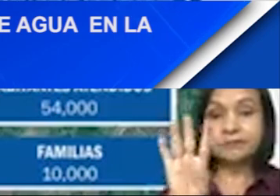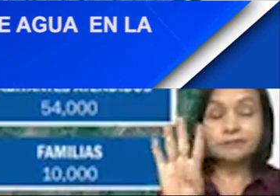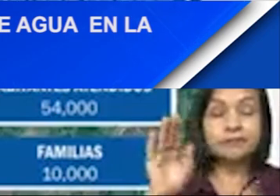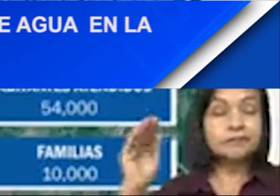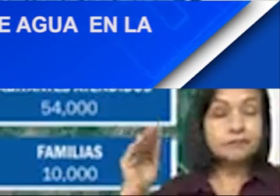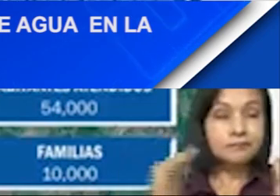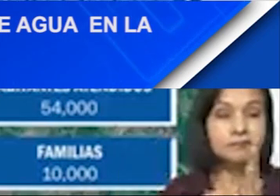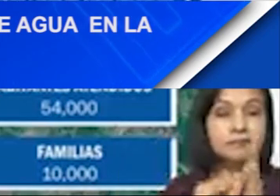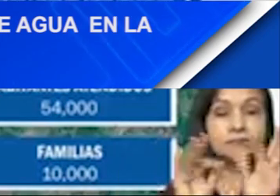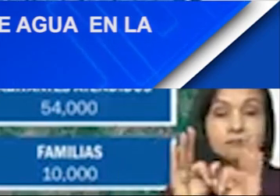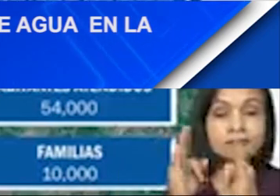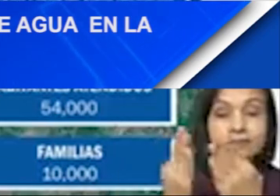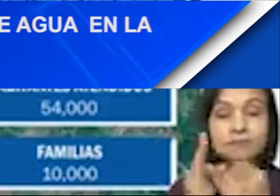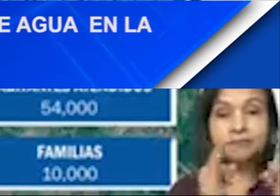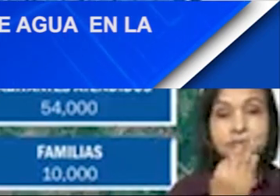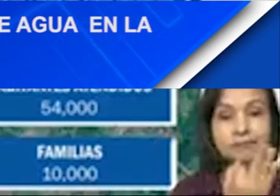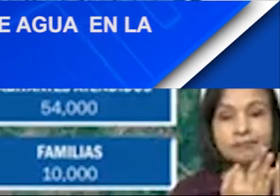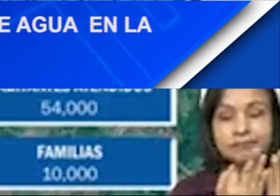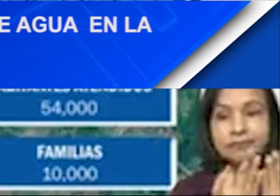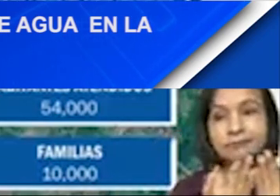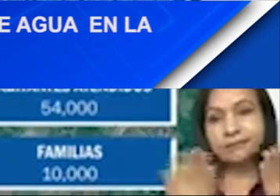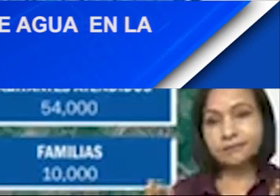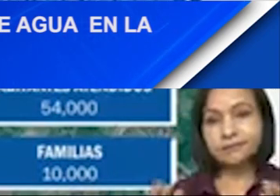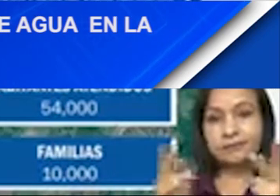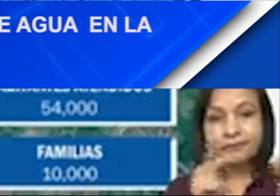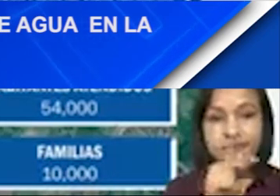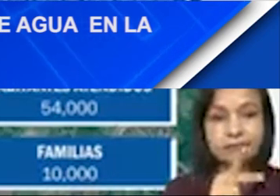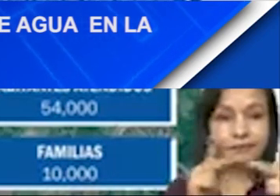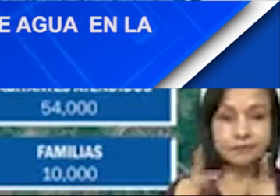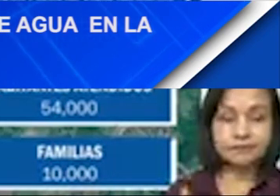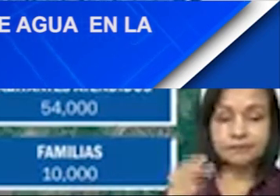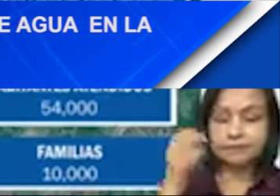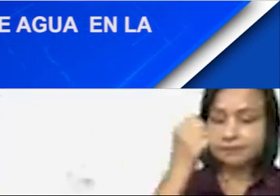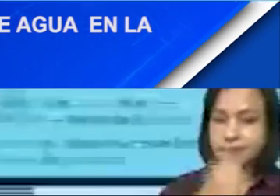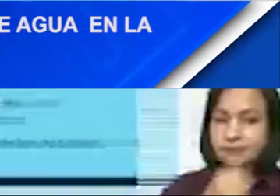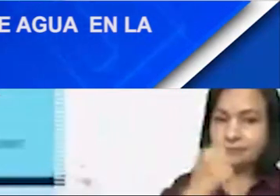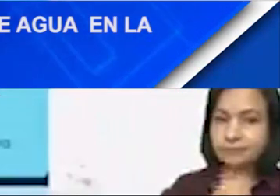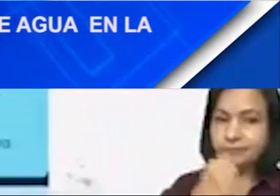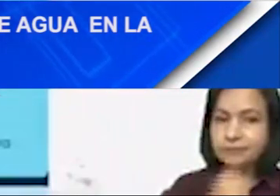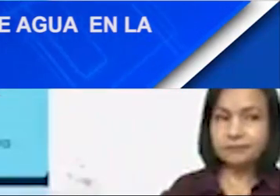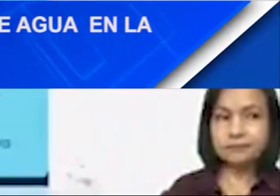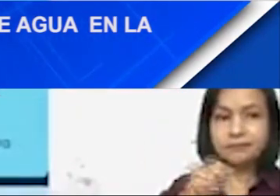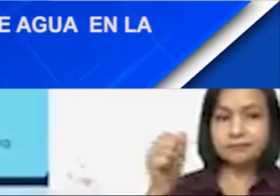presupuesto asignado para este 2022. Para Noticias 12, Gabriela Solórzano.